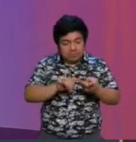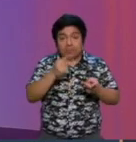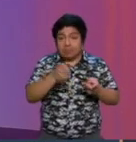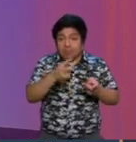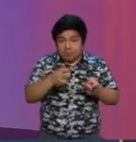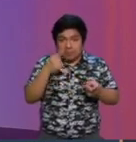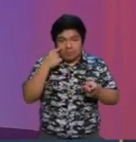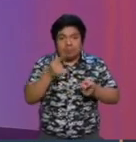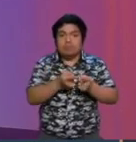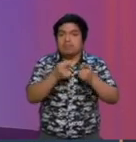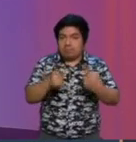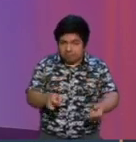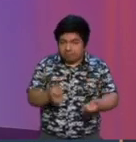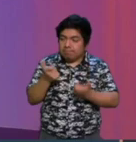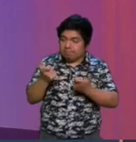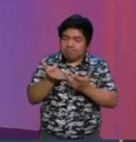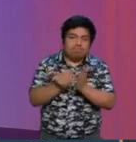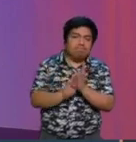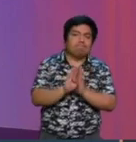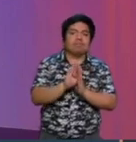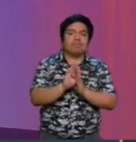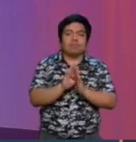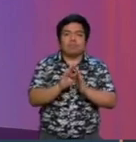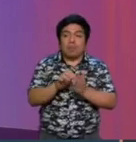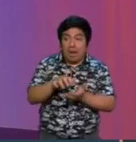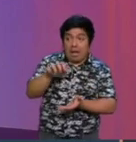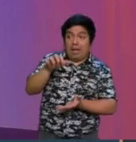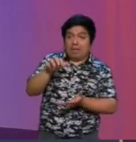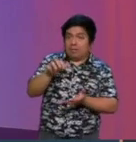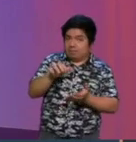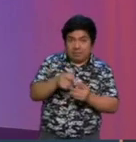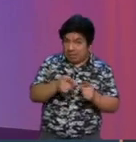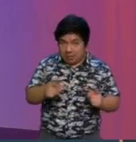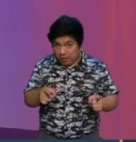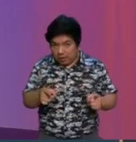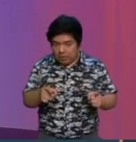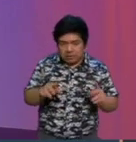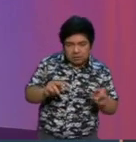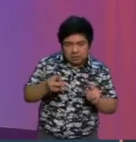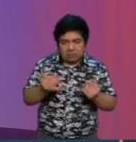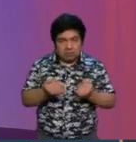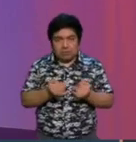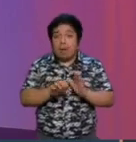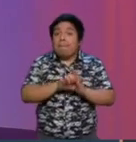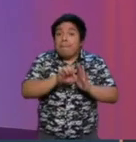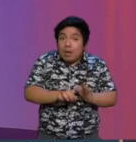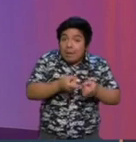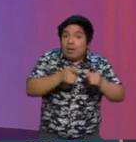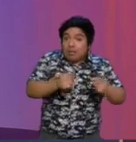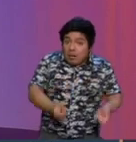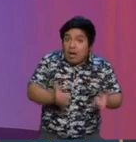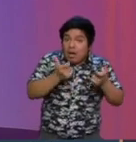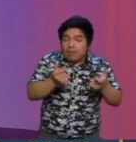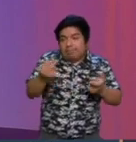hay crecimiento y desarrollo económico. Porque crecer no es lo mismo que desarrollarse económicamente. Por supuesto que para poder desarrollarnos